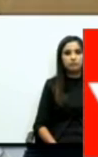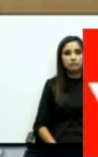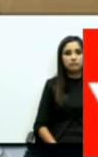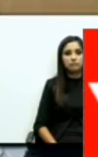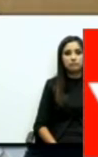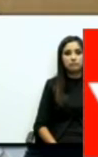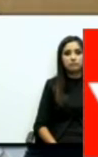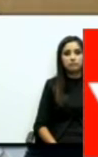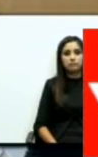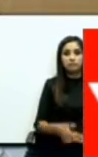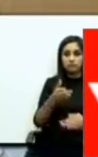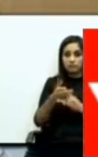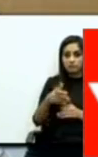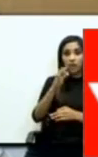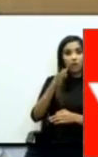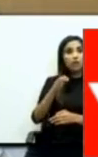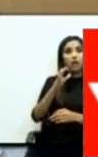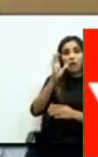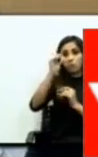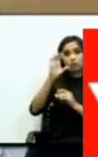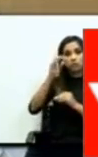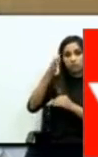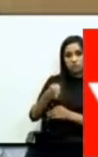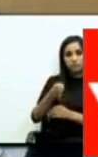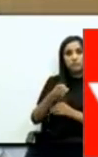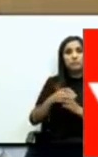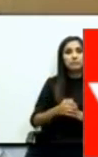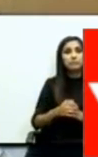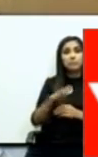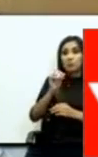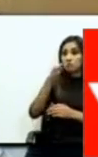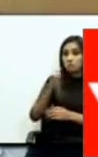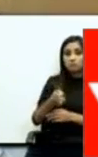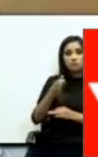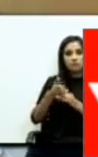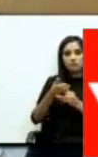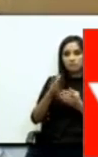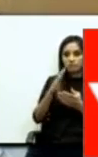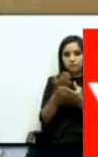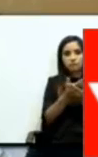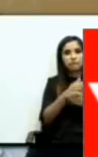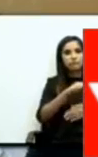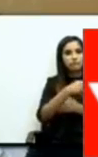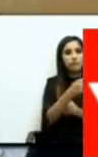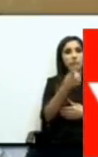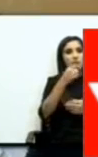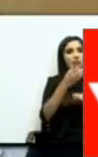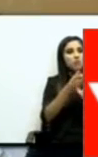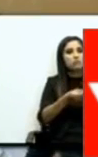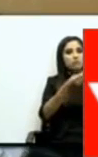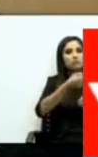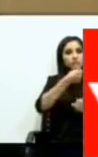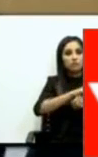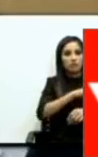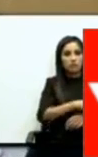en virtud el punto de acuerdo no ha sido aprobado en virtud de un aprobarse se archiva definitiva instruyéndose para tal efecto a la